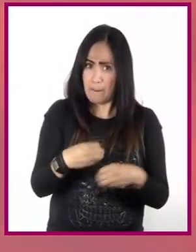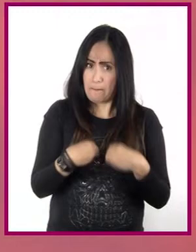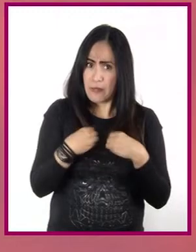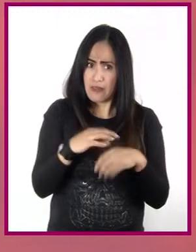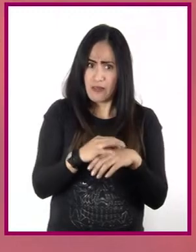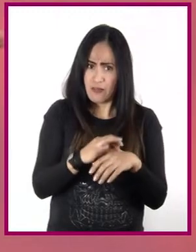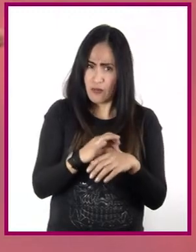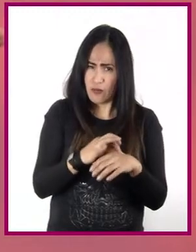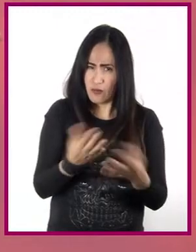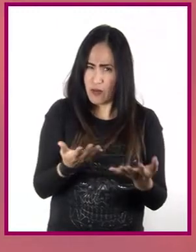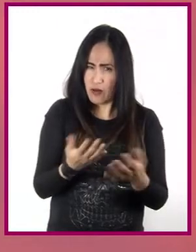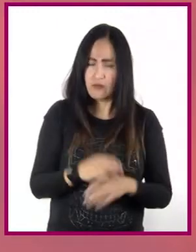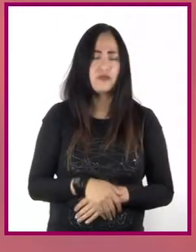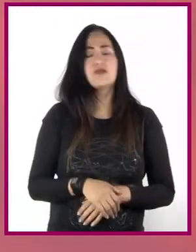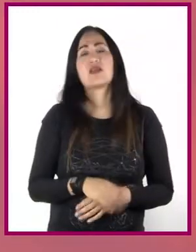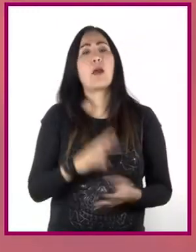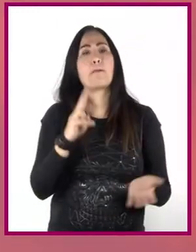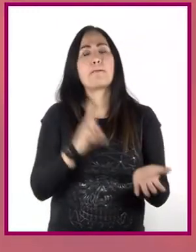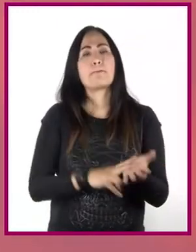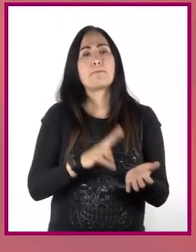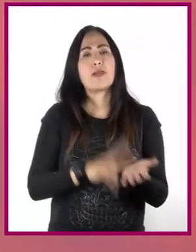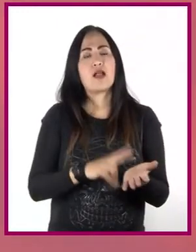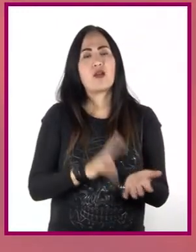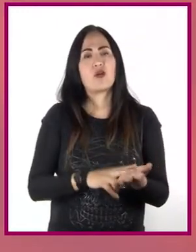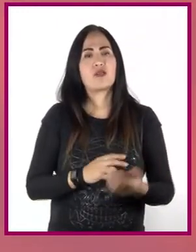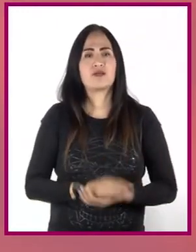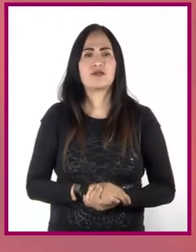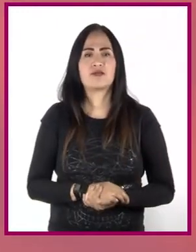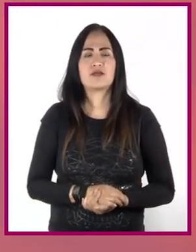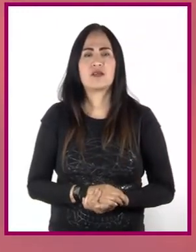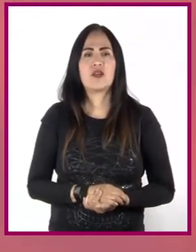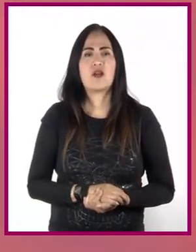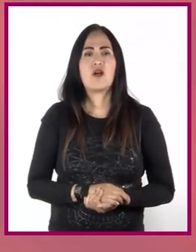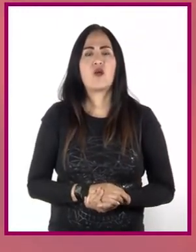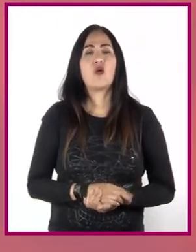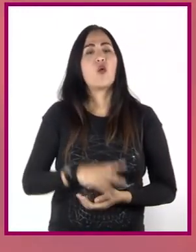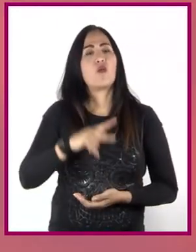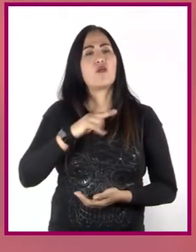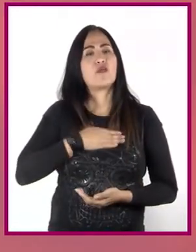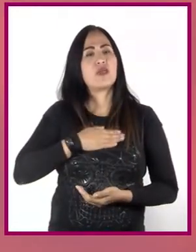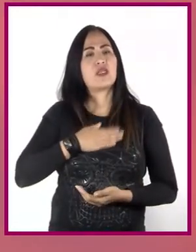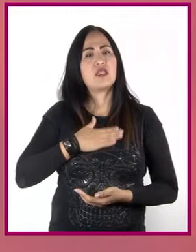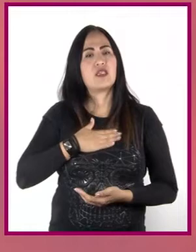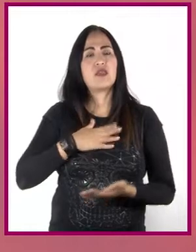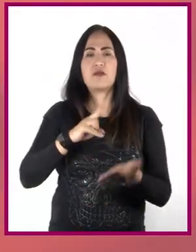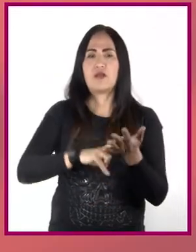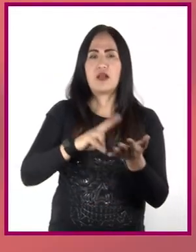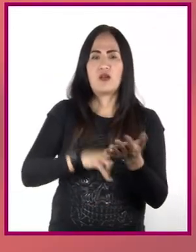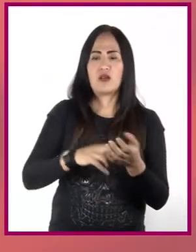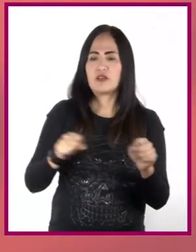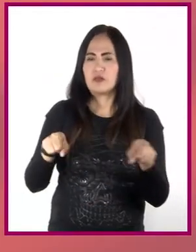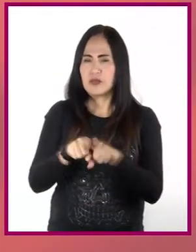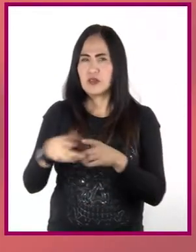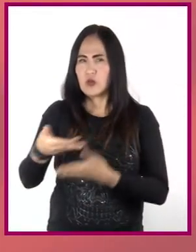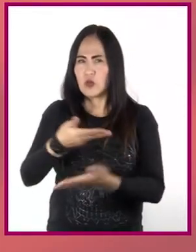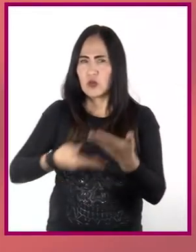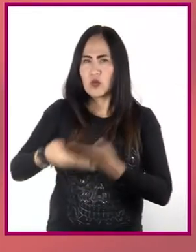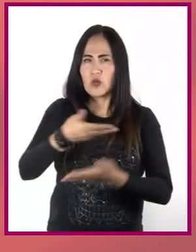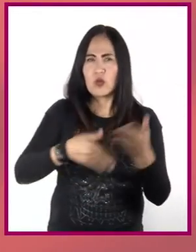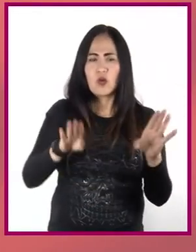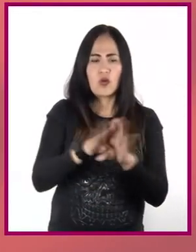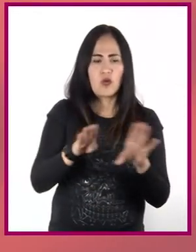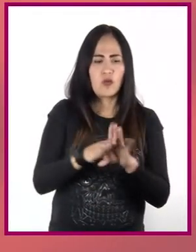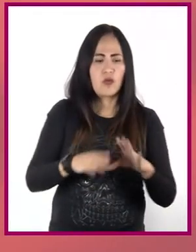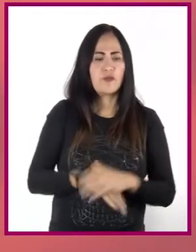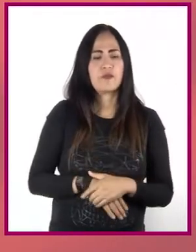real? Valores. ¿Cuáles son los nuestros y cómo dialogan con los de los demás? Website o